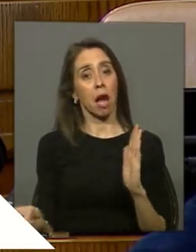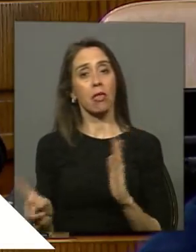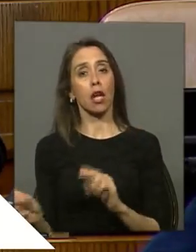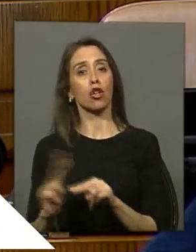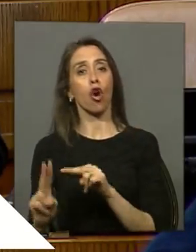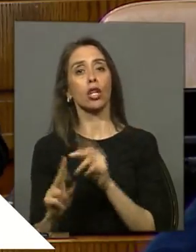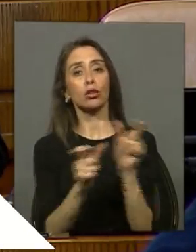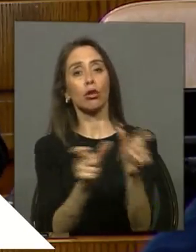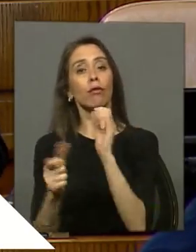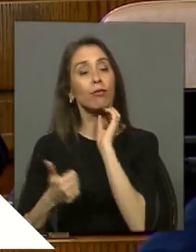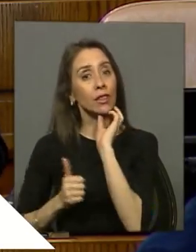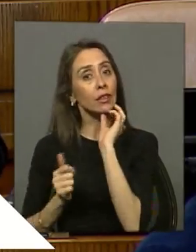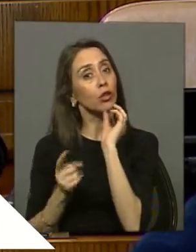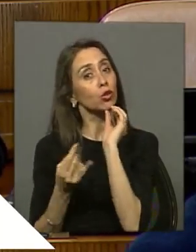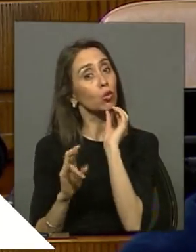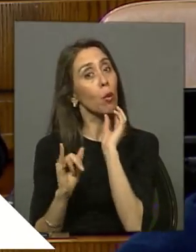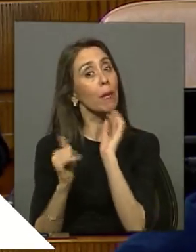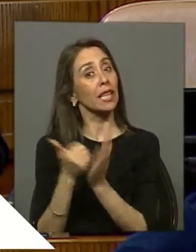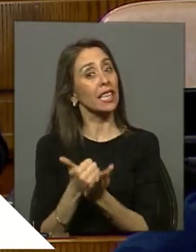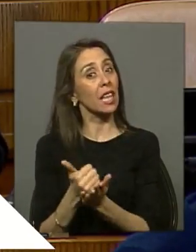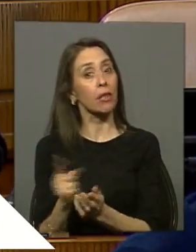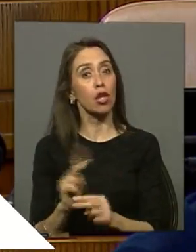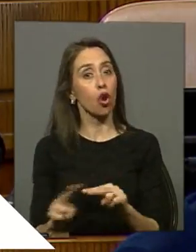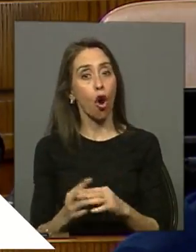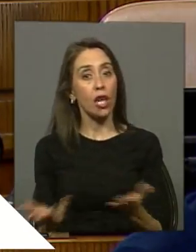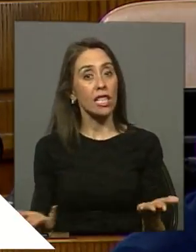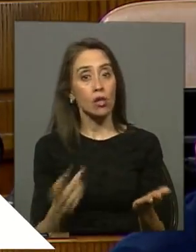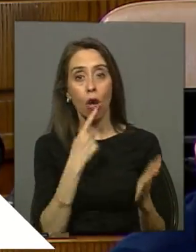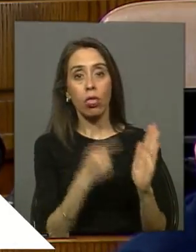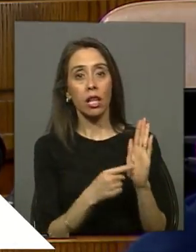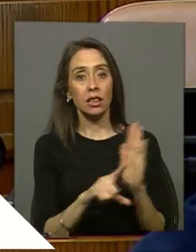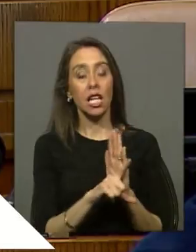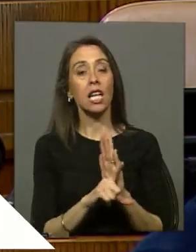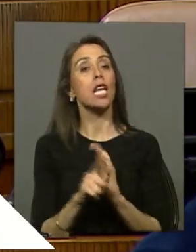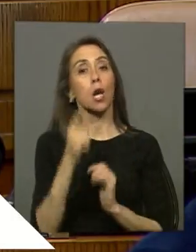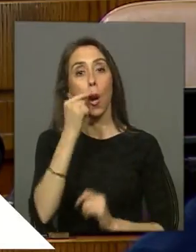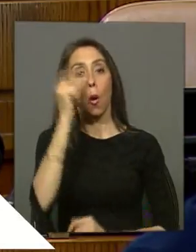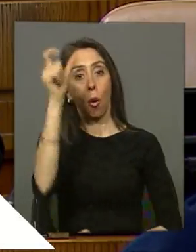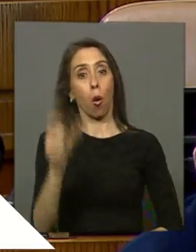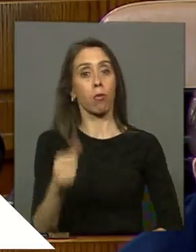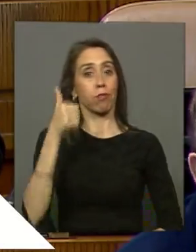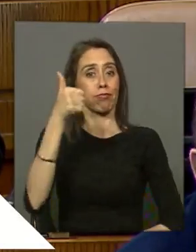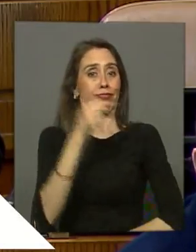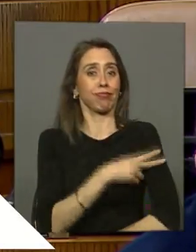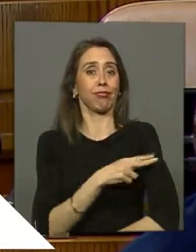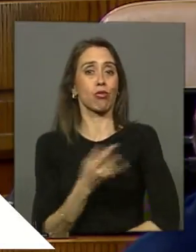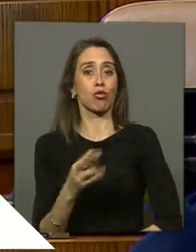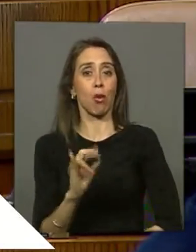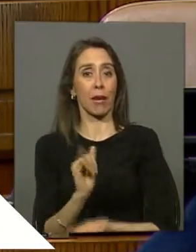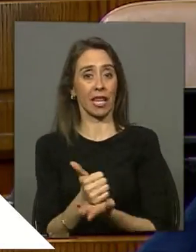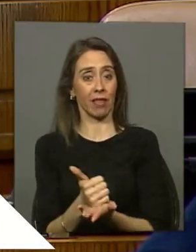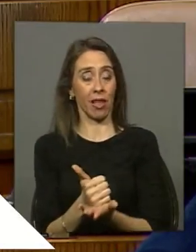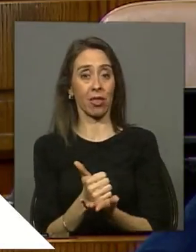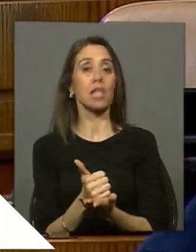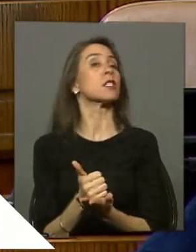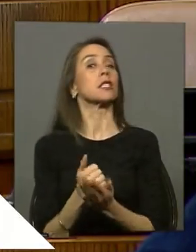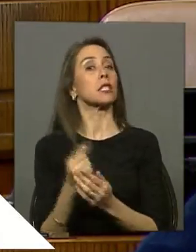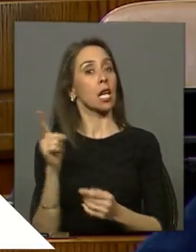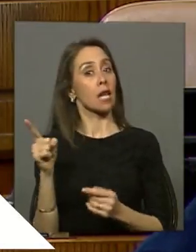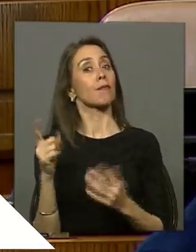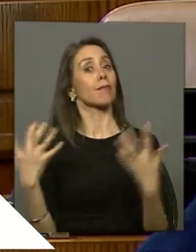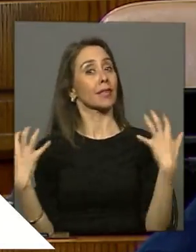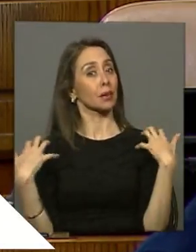y el superintendente de bancos tiene una responsabilidad muy fuerte y clara por su constitución de no haber